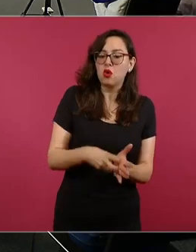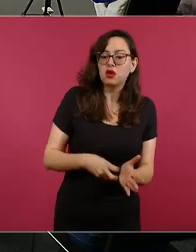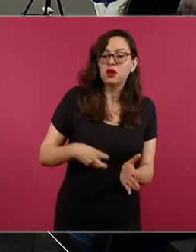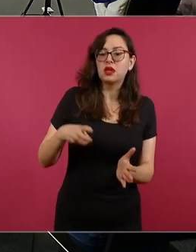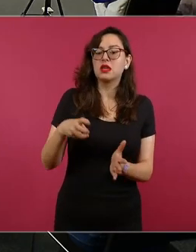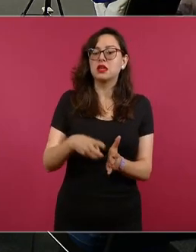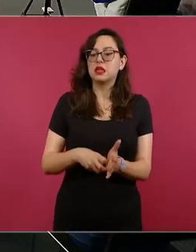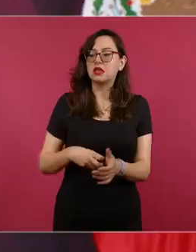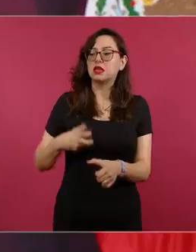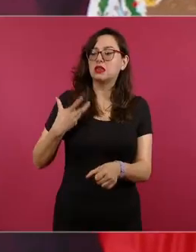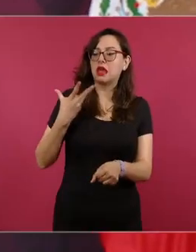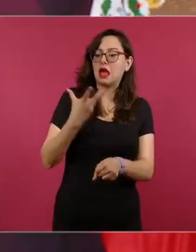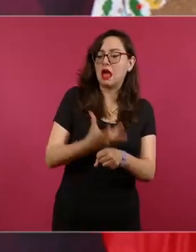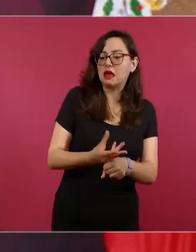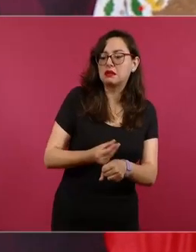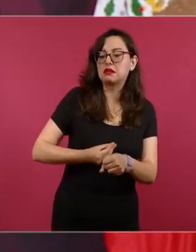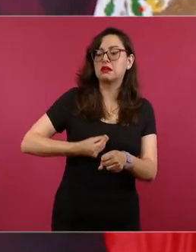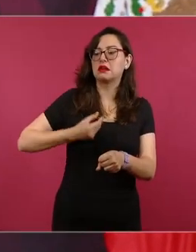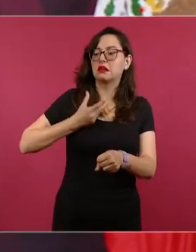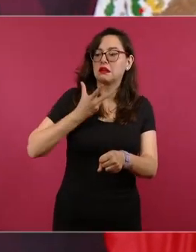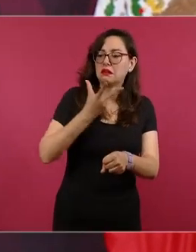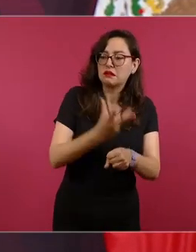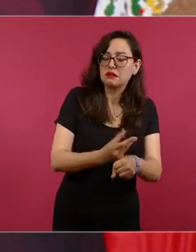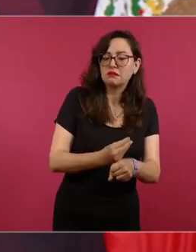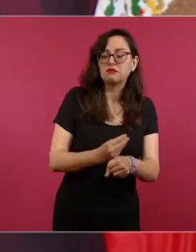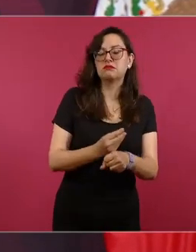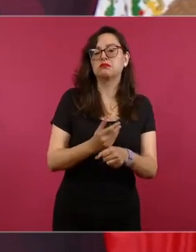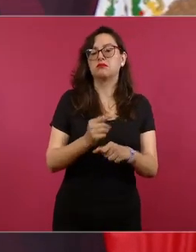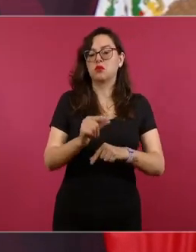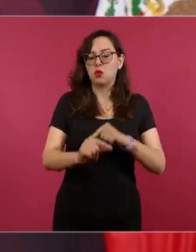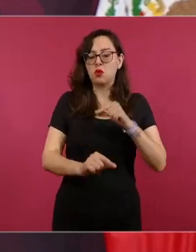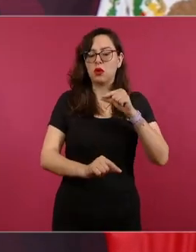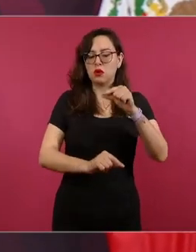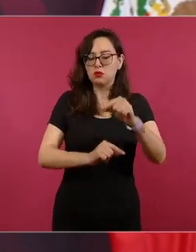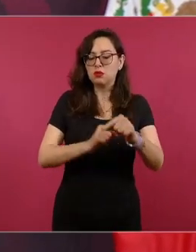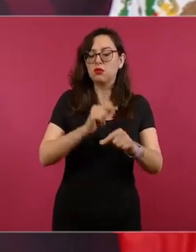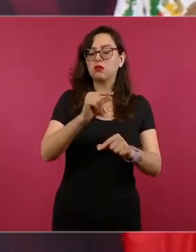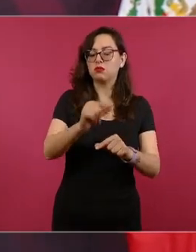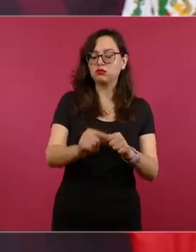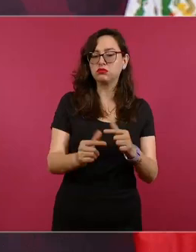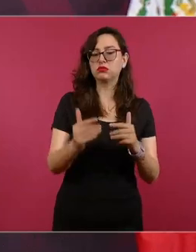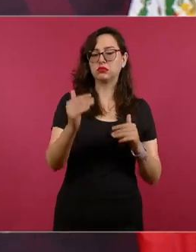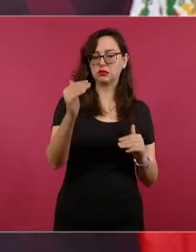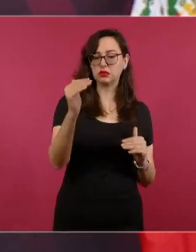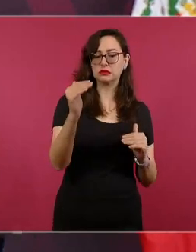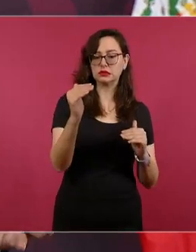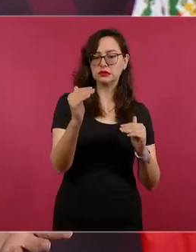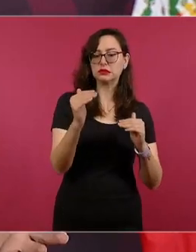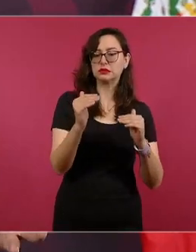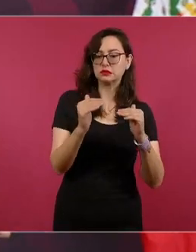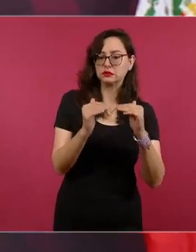para, entonces sí,